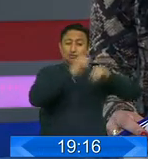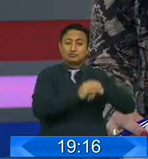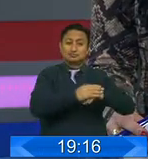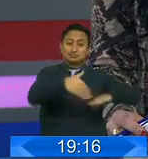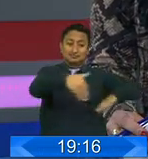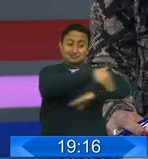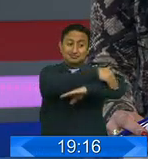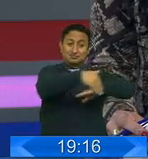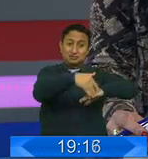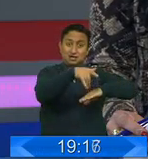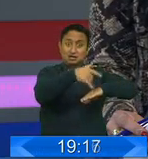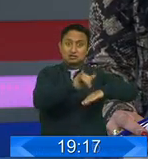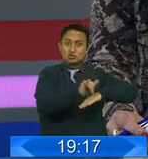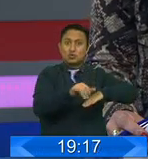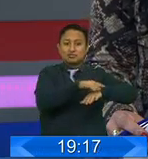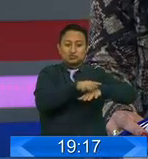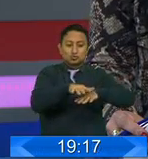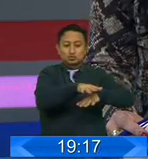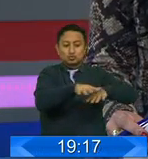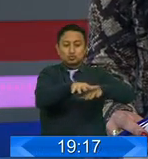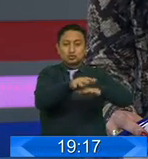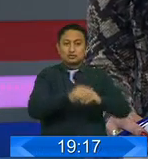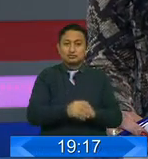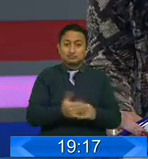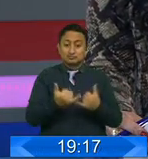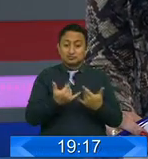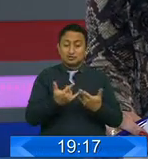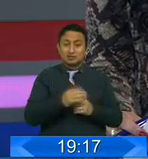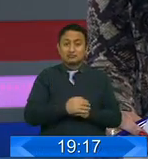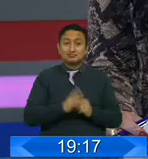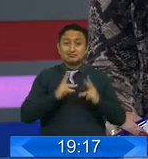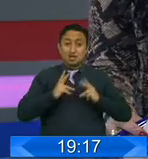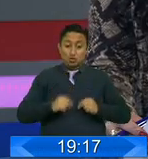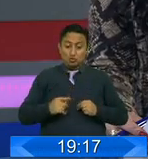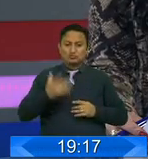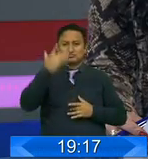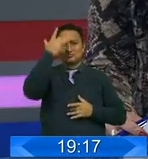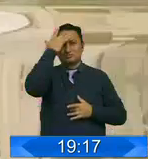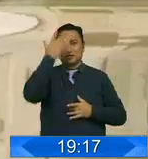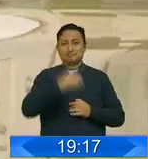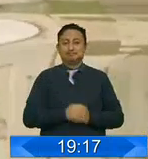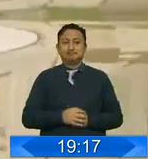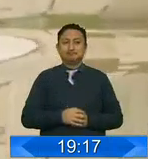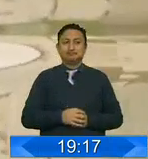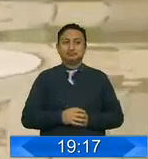calles se han convertido en ríos, por lo que afirman está afectando a su salud.